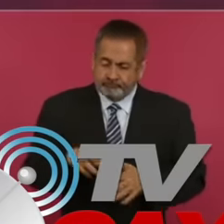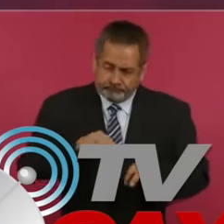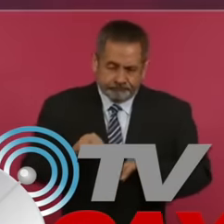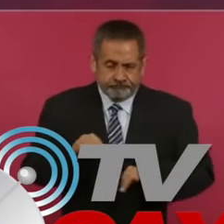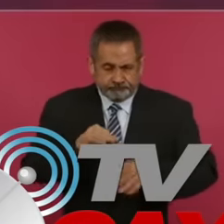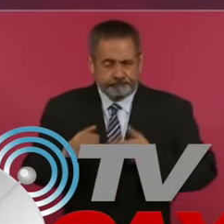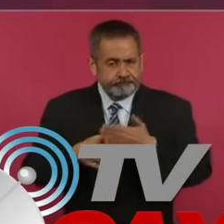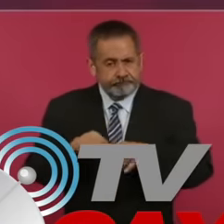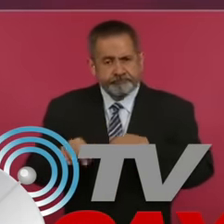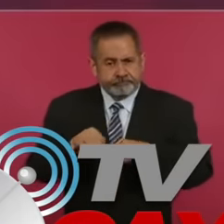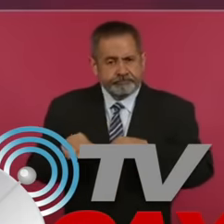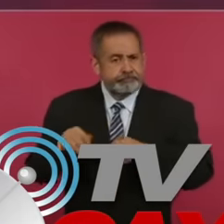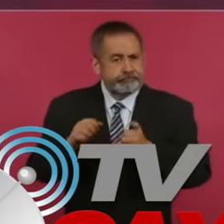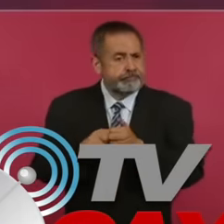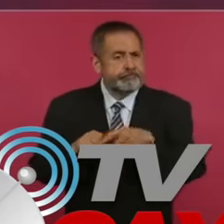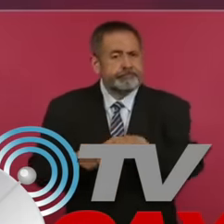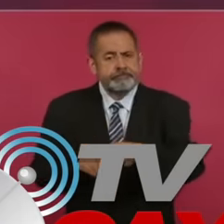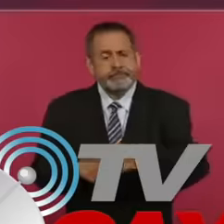trabajando